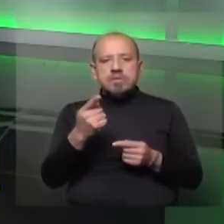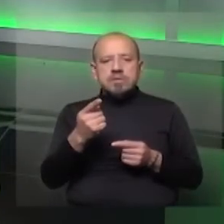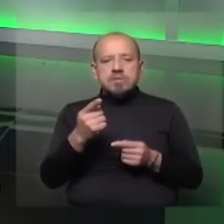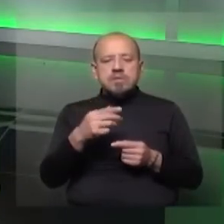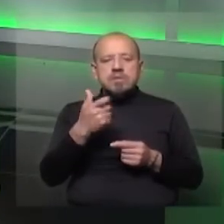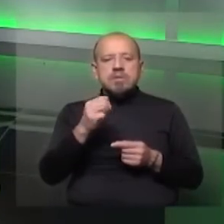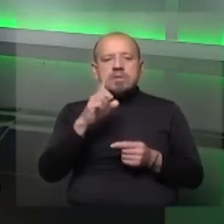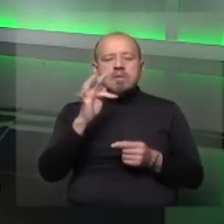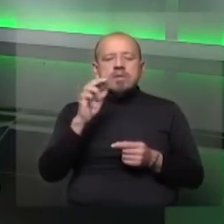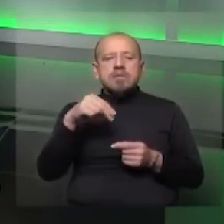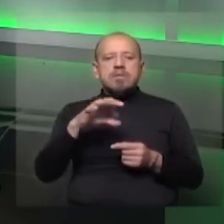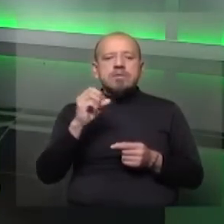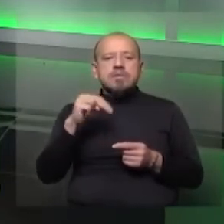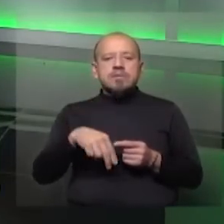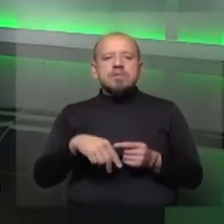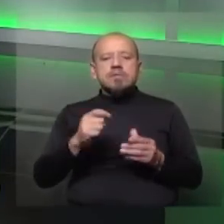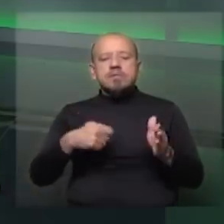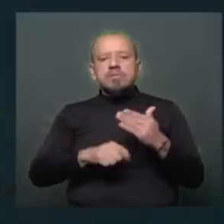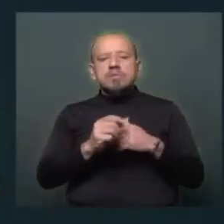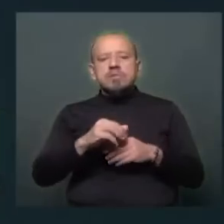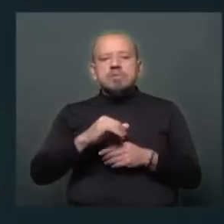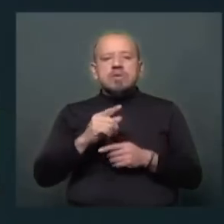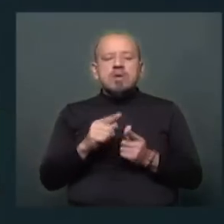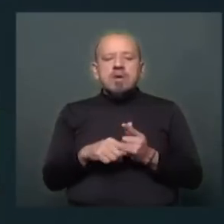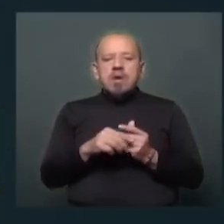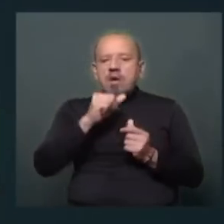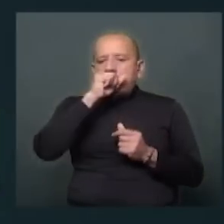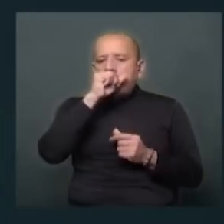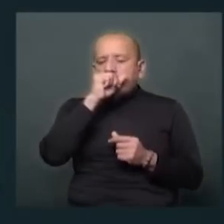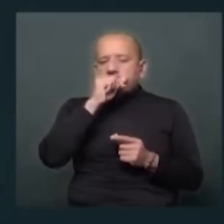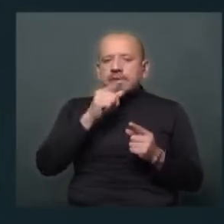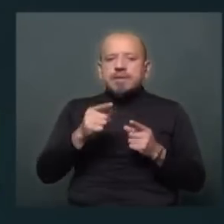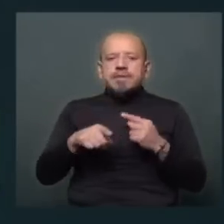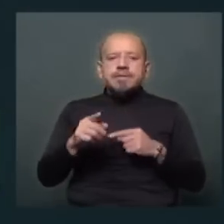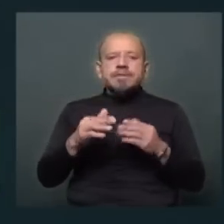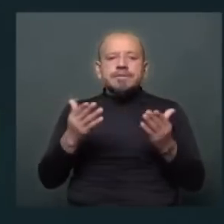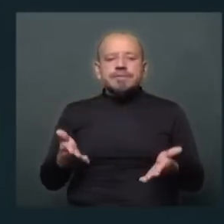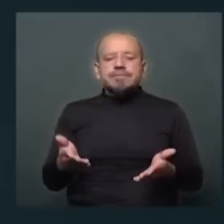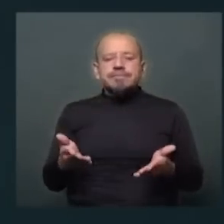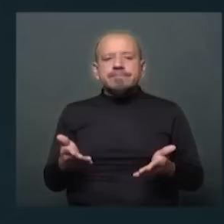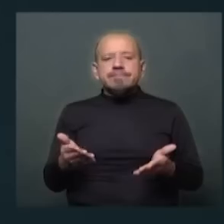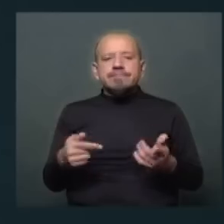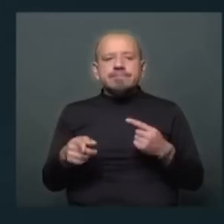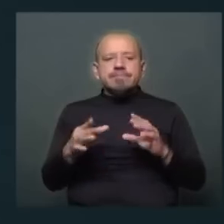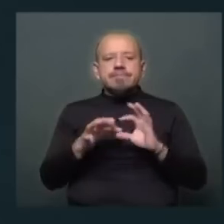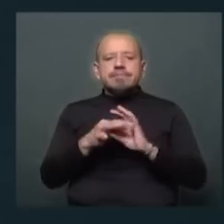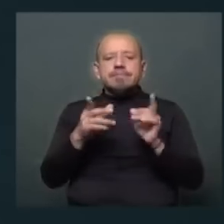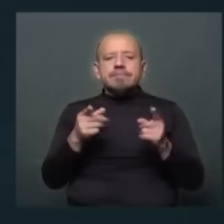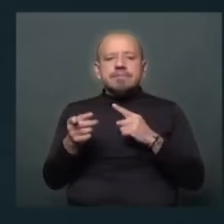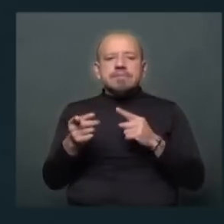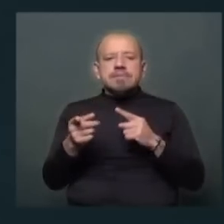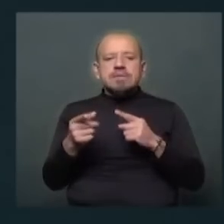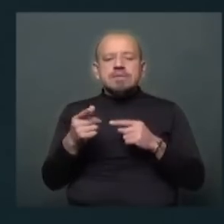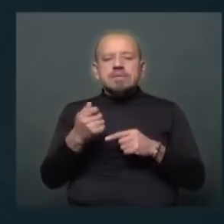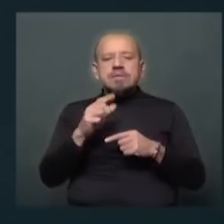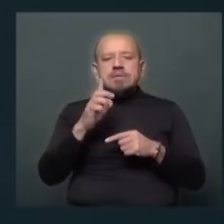alfonsín que por supuesto se habla del juicio a las juntas pero también de de uno de los episodios más terribles desde la democracia para el propio